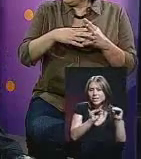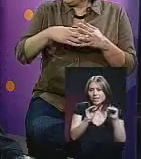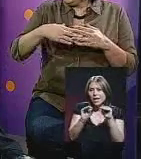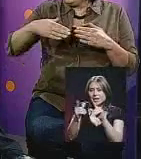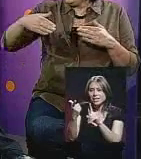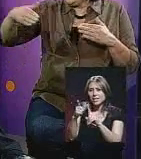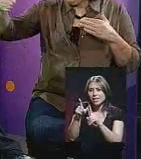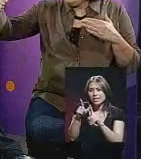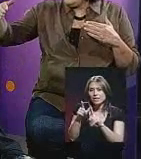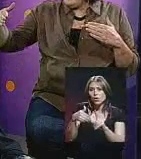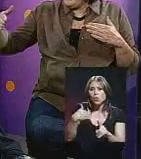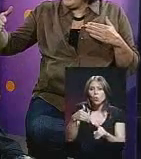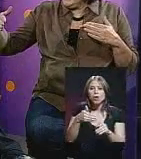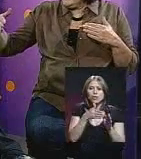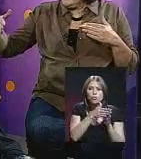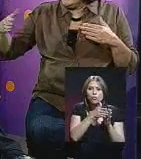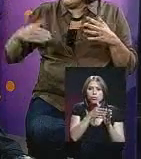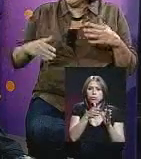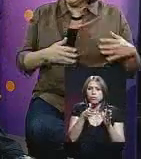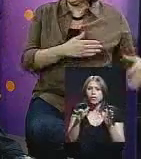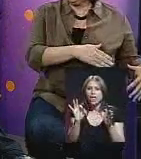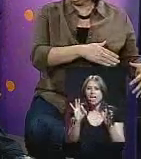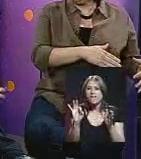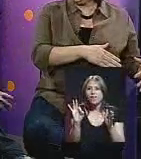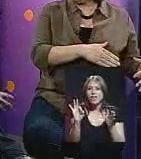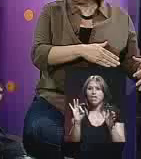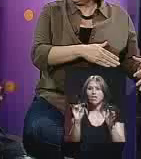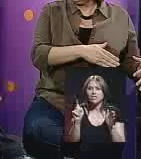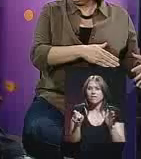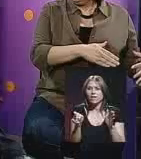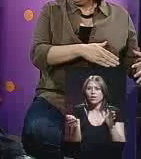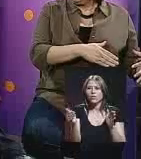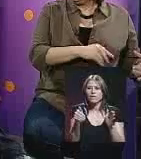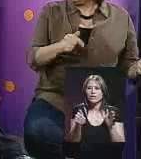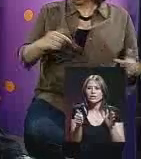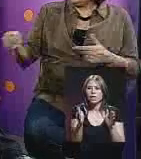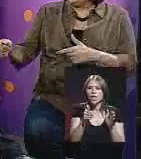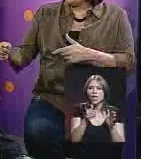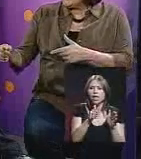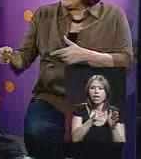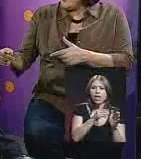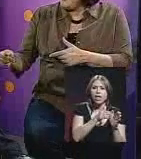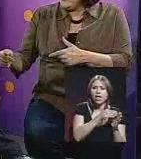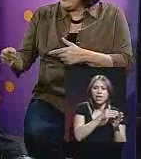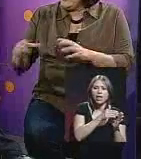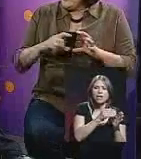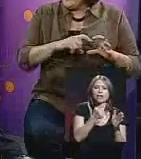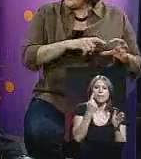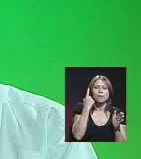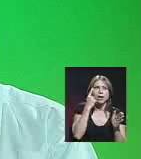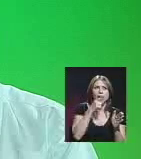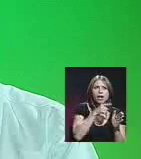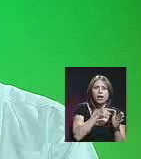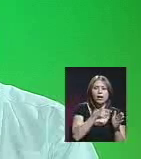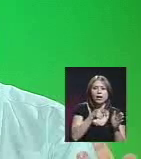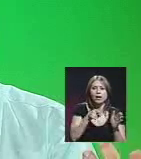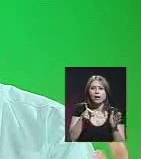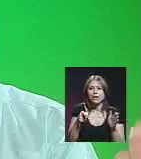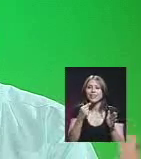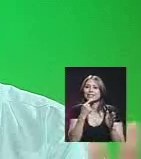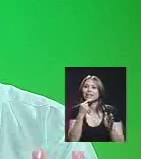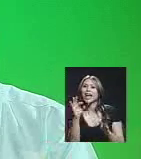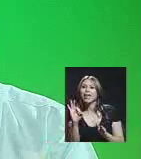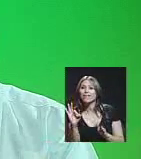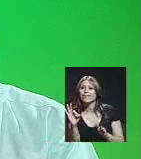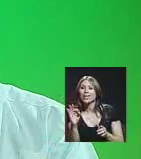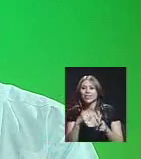va como por la F del alfabeto, tienen que devolverse para decirle a uno que es una F. Entonces están usando la